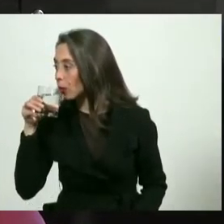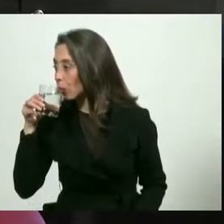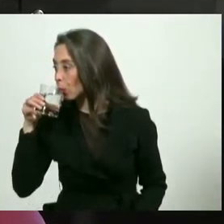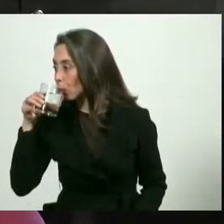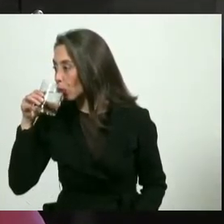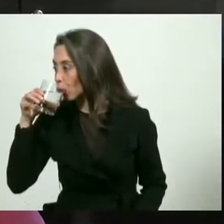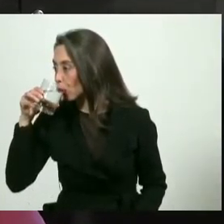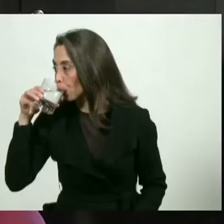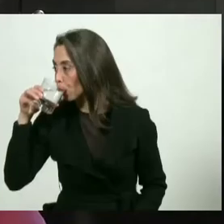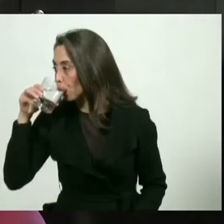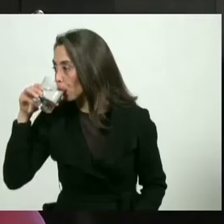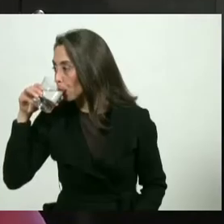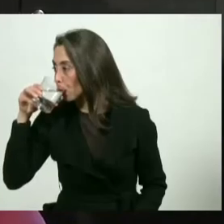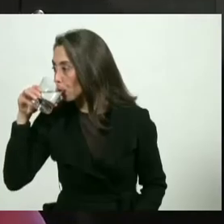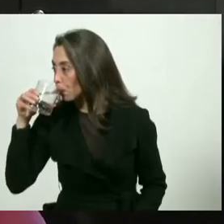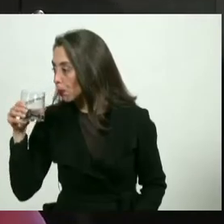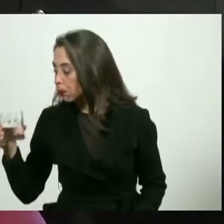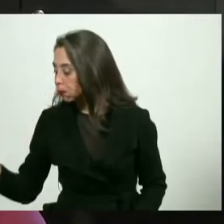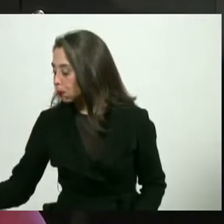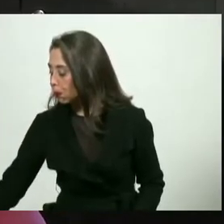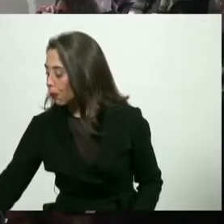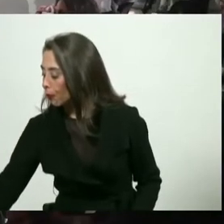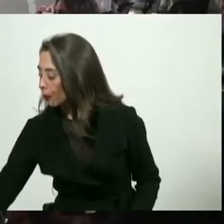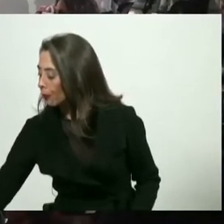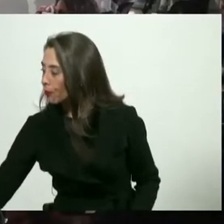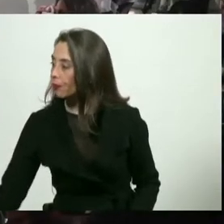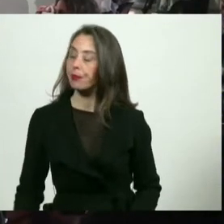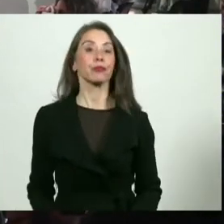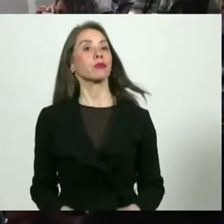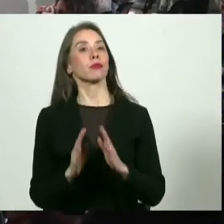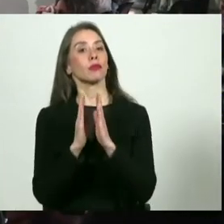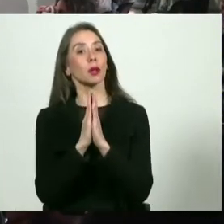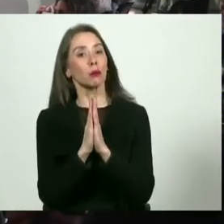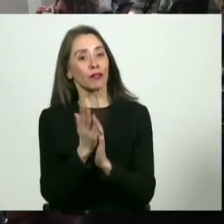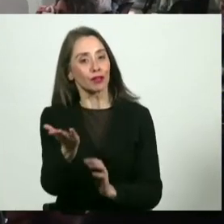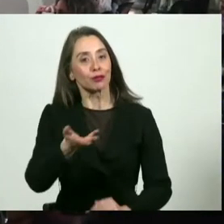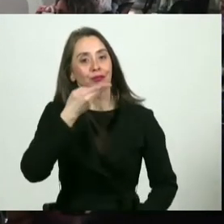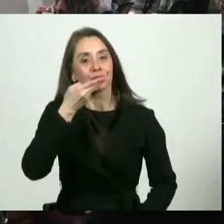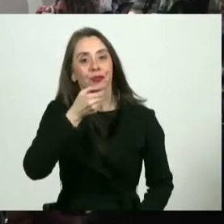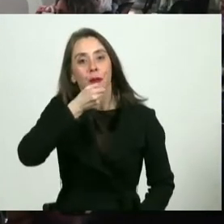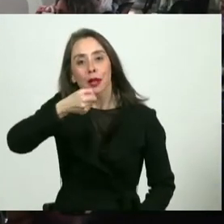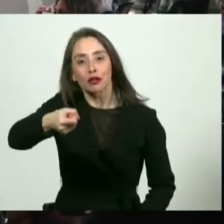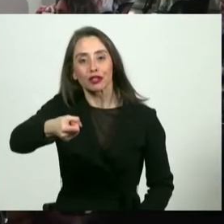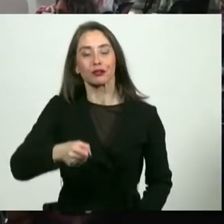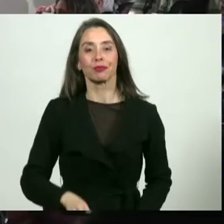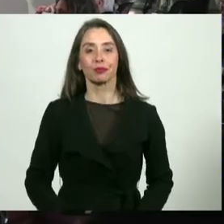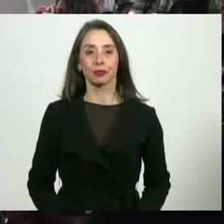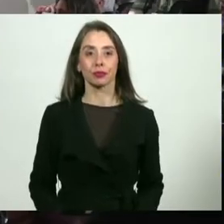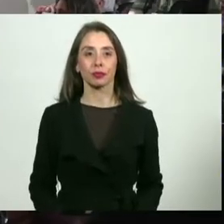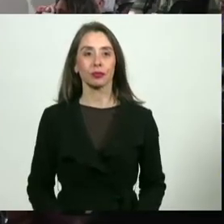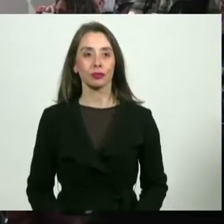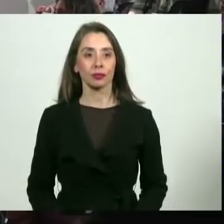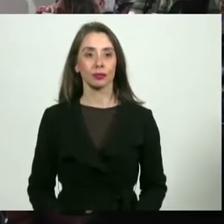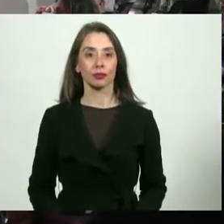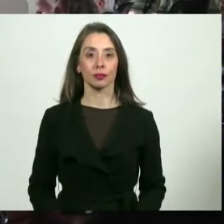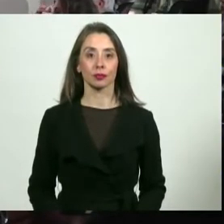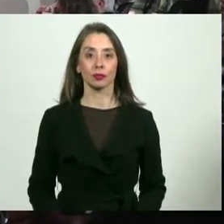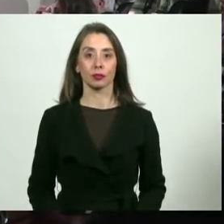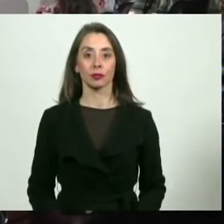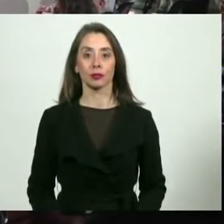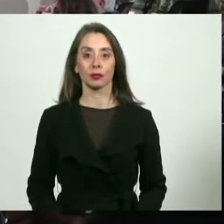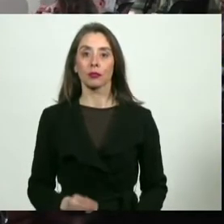al igual que en la primera mesa, vamos a ceder la palabra para quienes quieren participar. Les pediría, eso sí, que